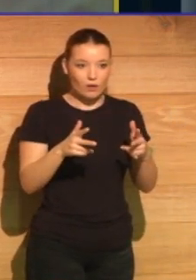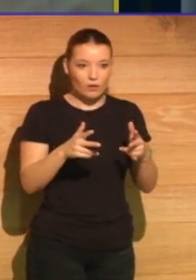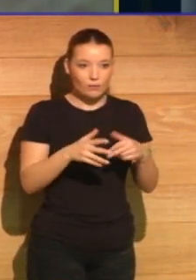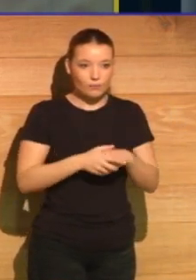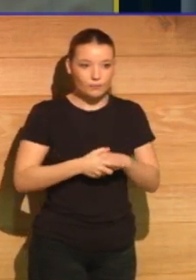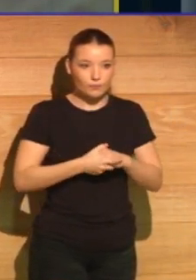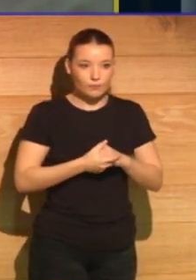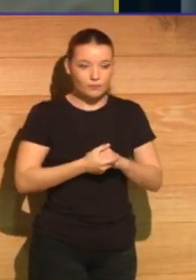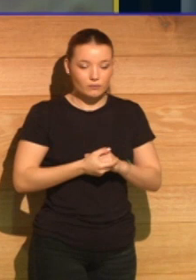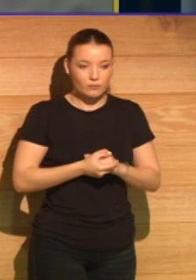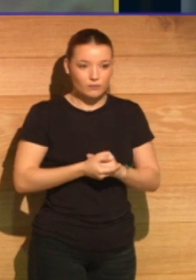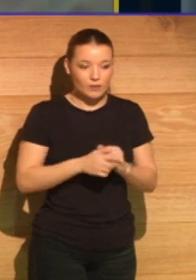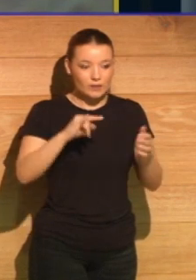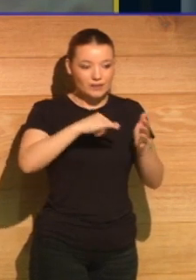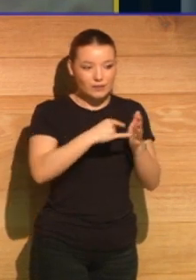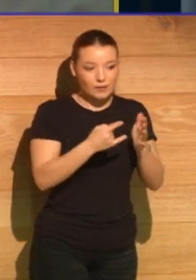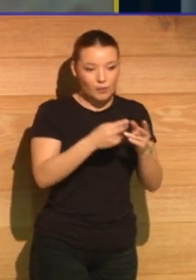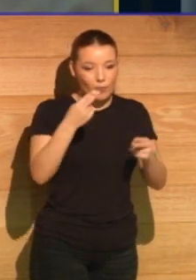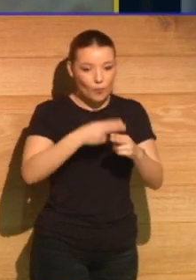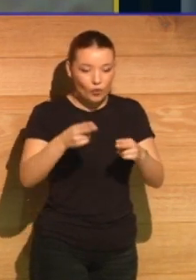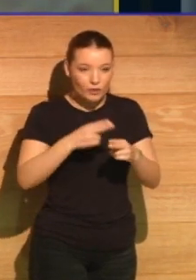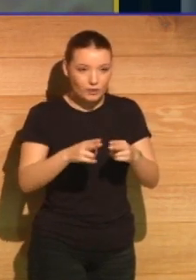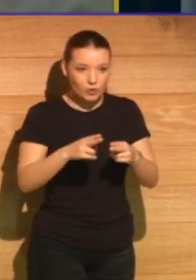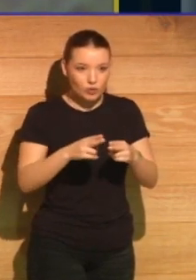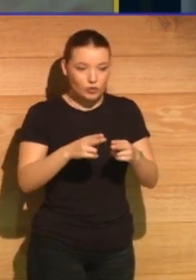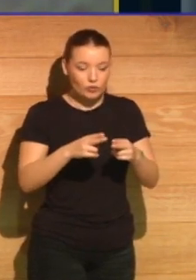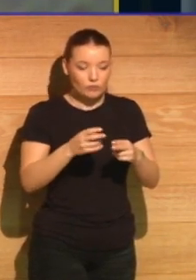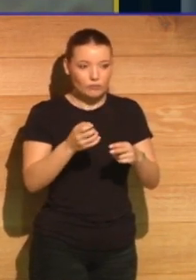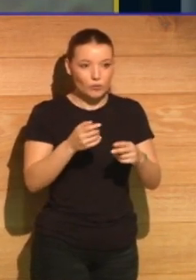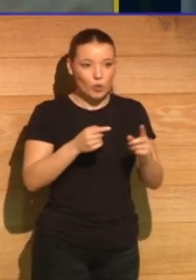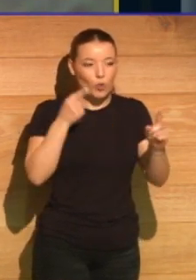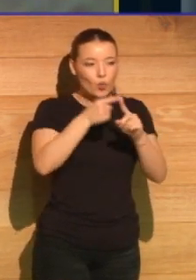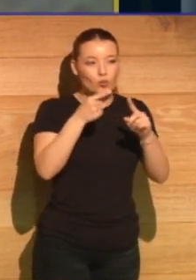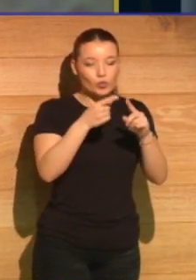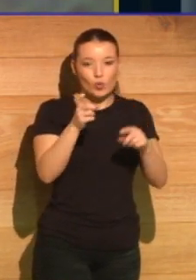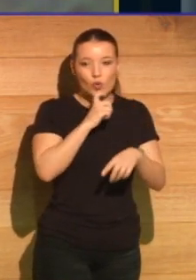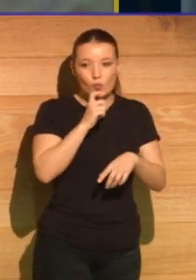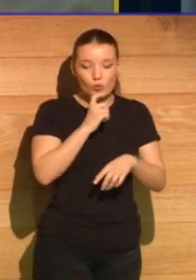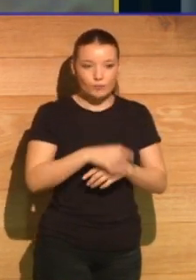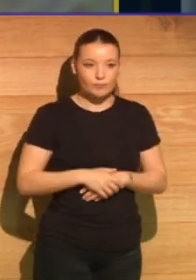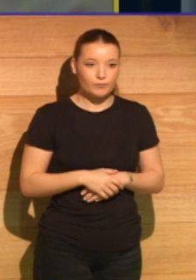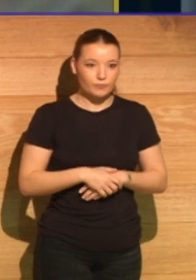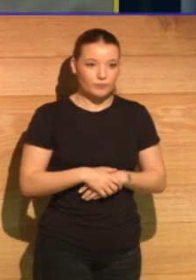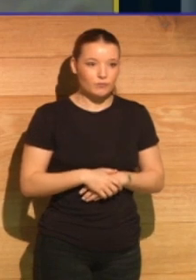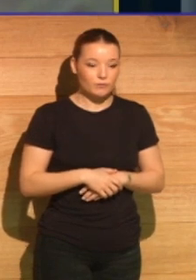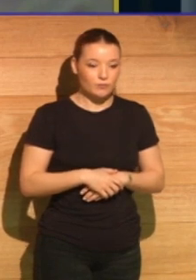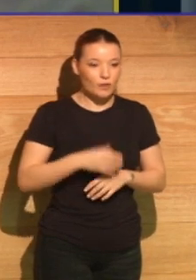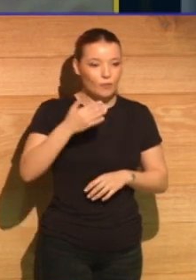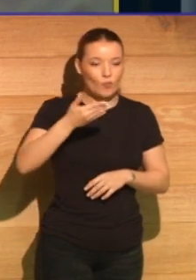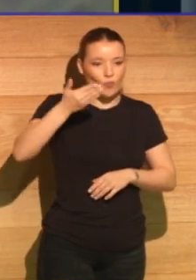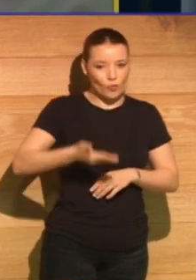políticos, económicos, etcétera, van a determinar el uso de esa ciencia. Y es importantísimo que nuestro